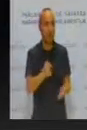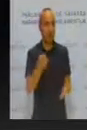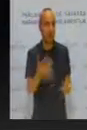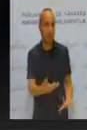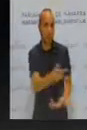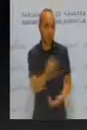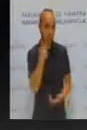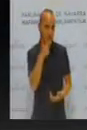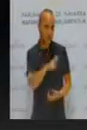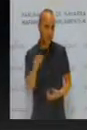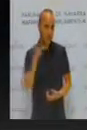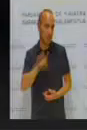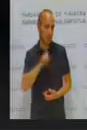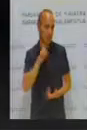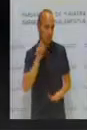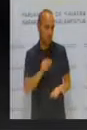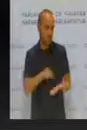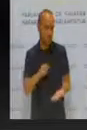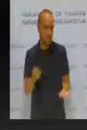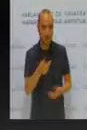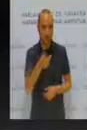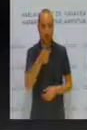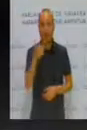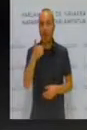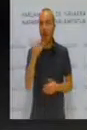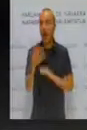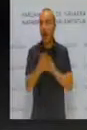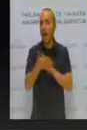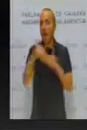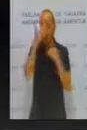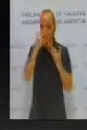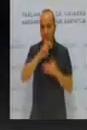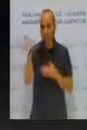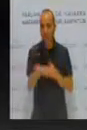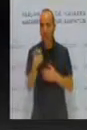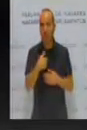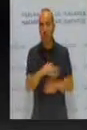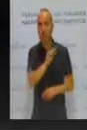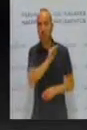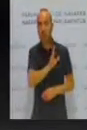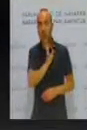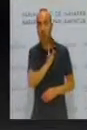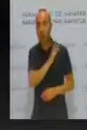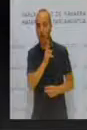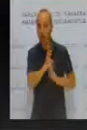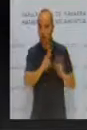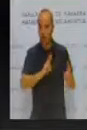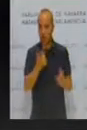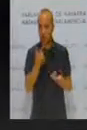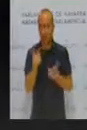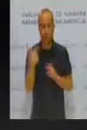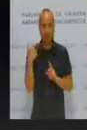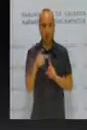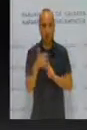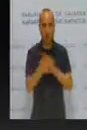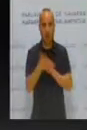cuestiones. Hablaba usted de atención a la diversidad en la respuesta que ha contestado a una pregunta que yo le había formulado y hacía referencia al actual director del Servicio